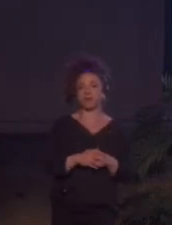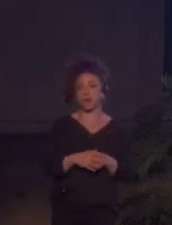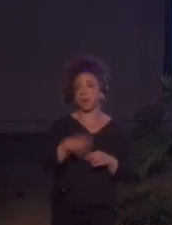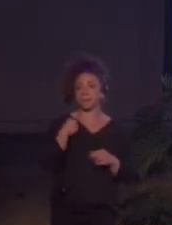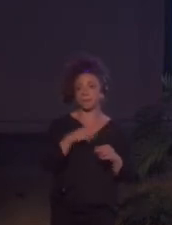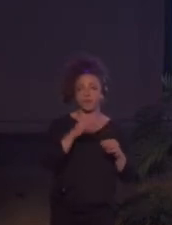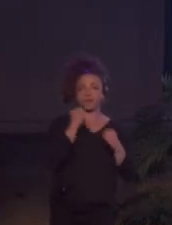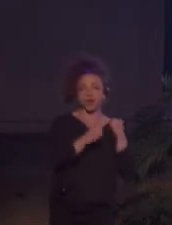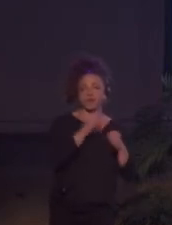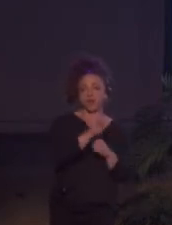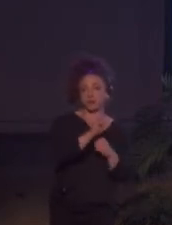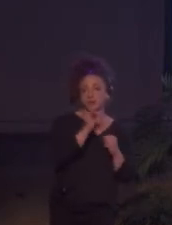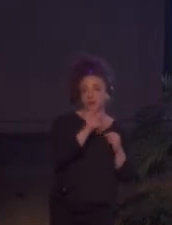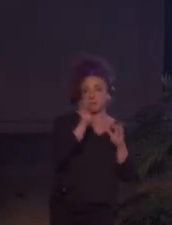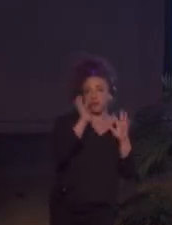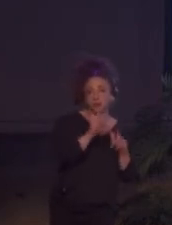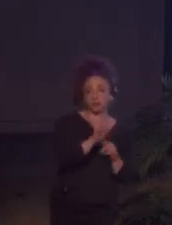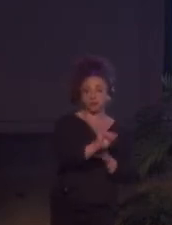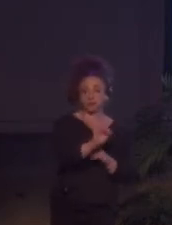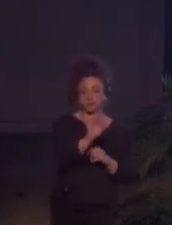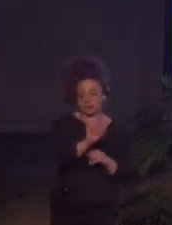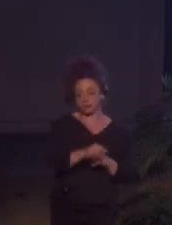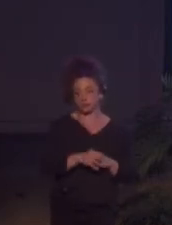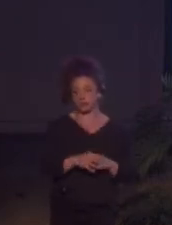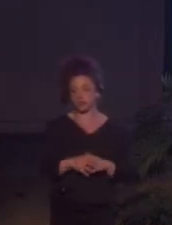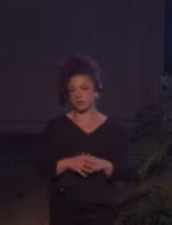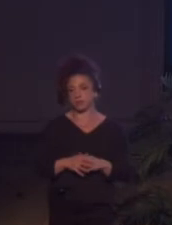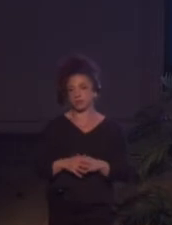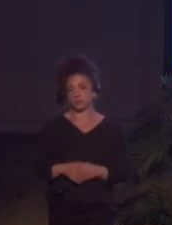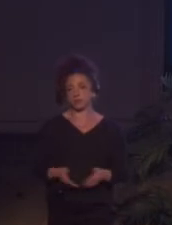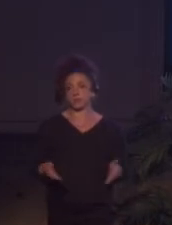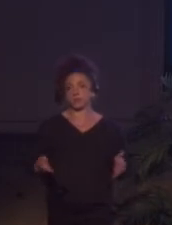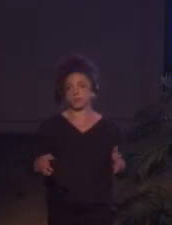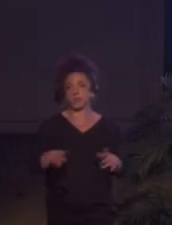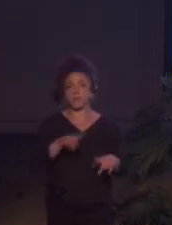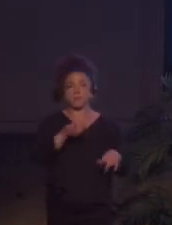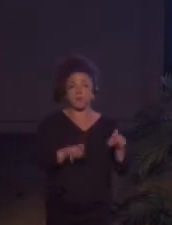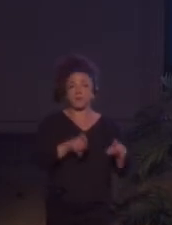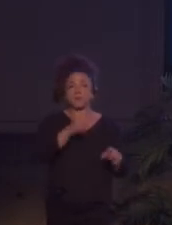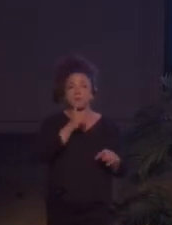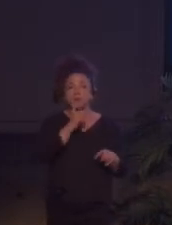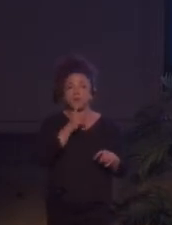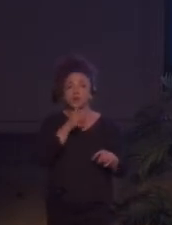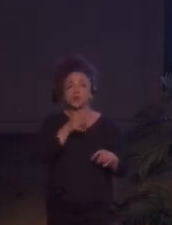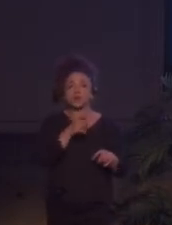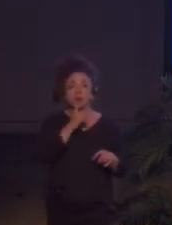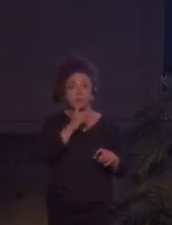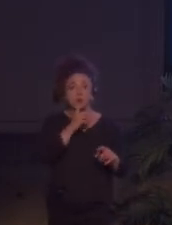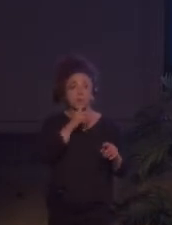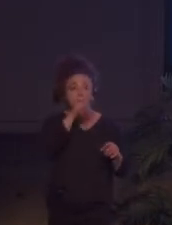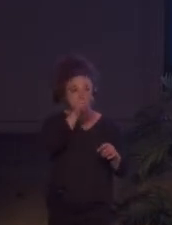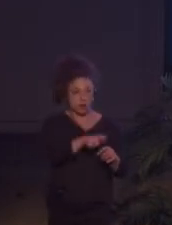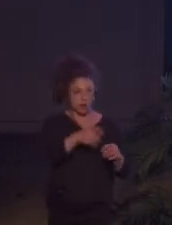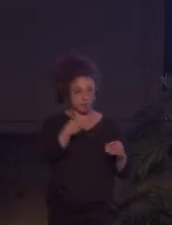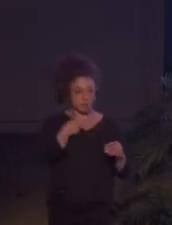violencia y pues ahí ya es como la pregunta complicada, ¿no? ¿Cómo conectas a esa